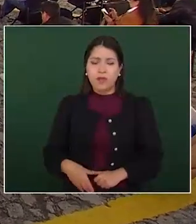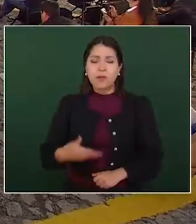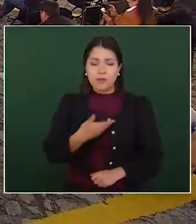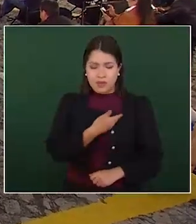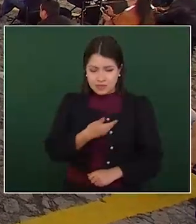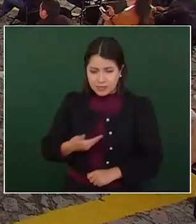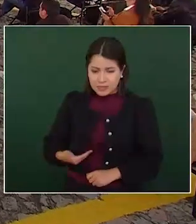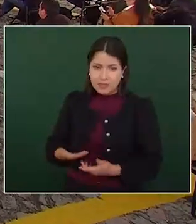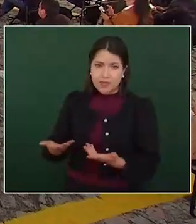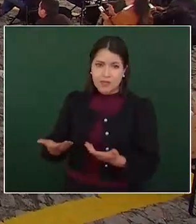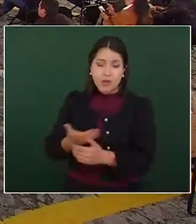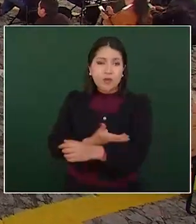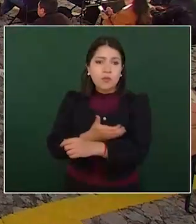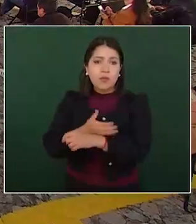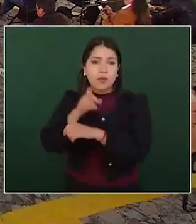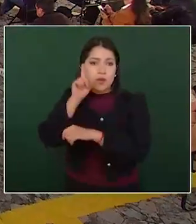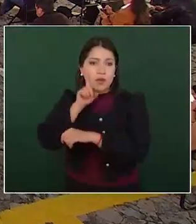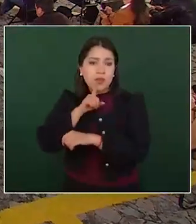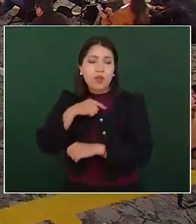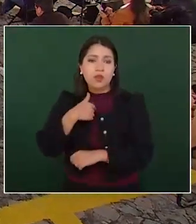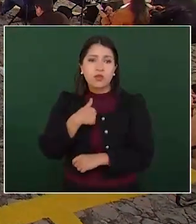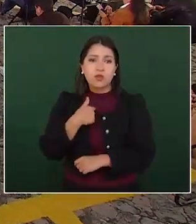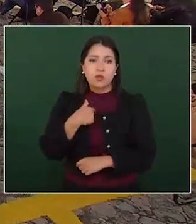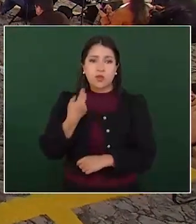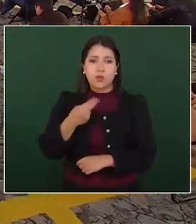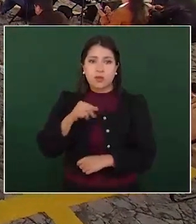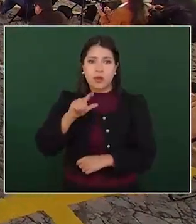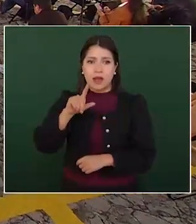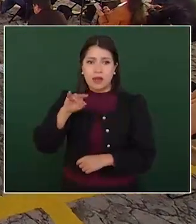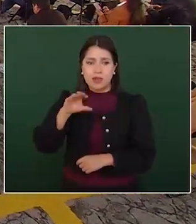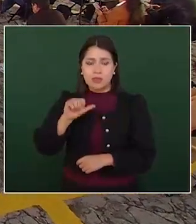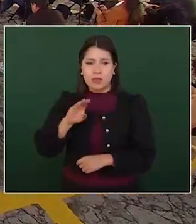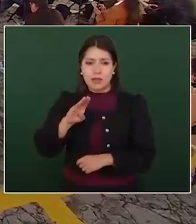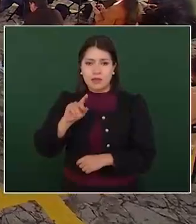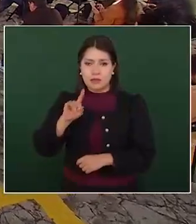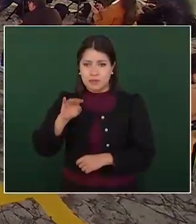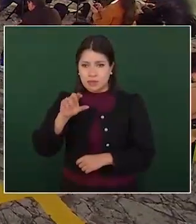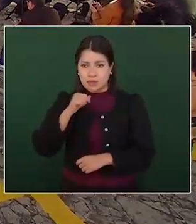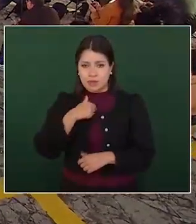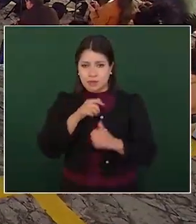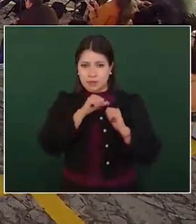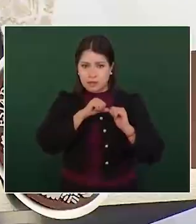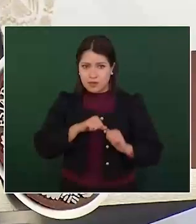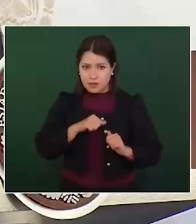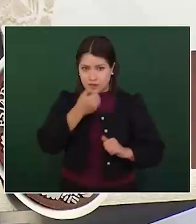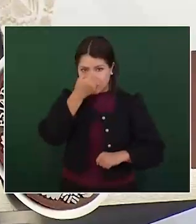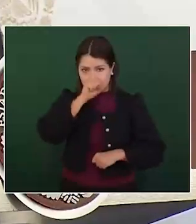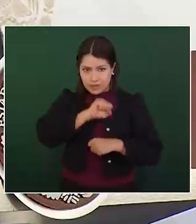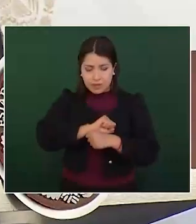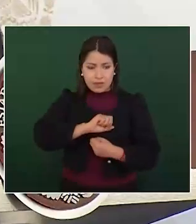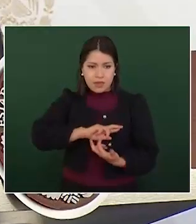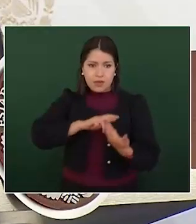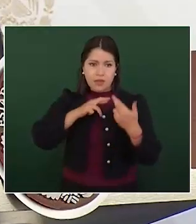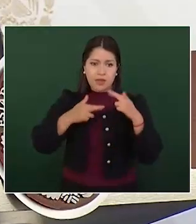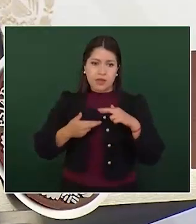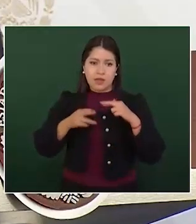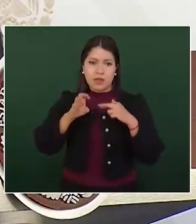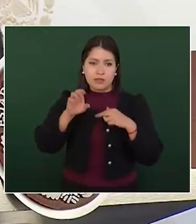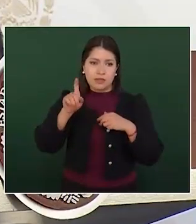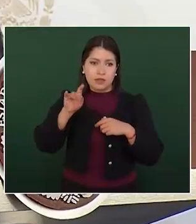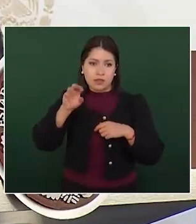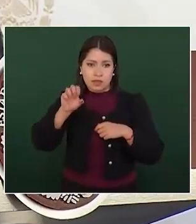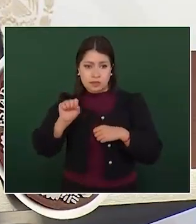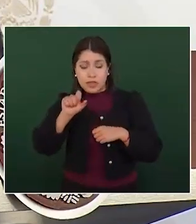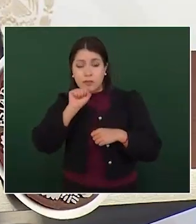Presidente, compañeras, soy Alicia Bárcena. Tengo el honor de encabezar la Secretaría de Relaciones Exteriores. Gracias por su